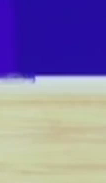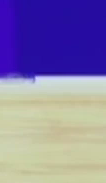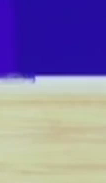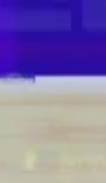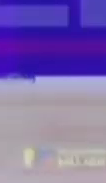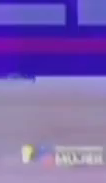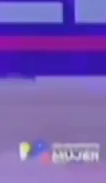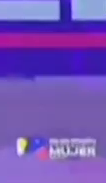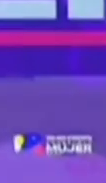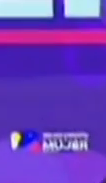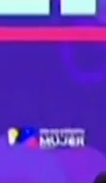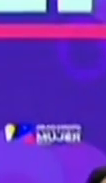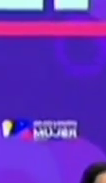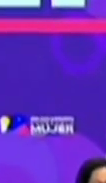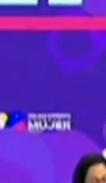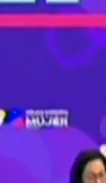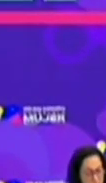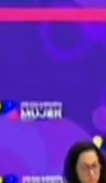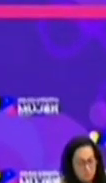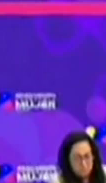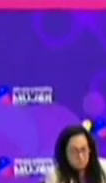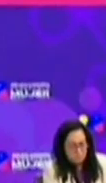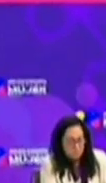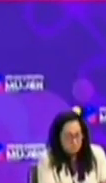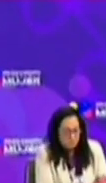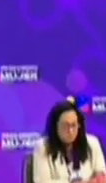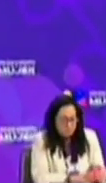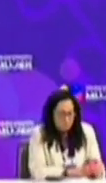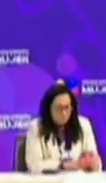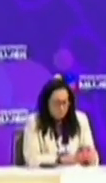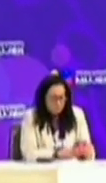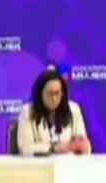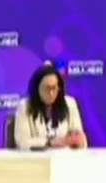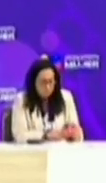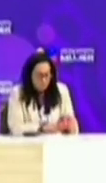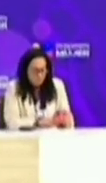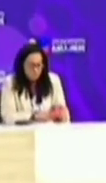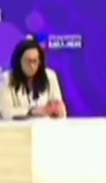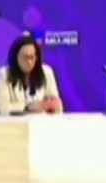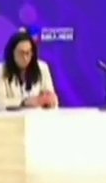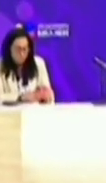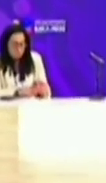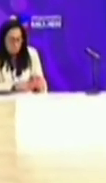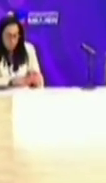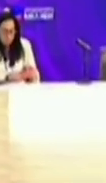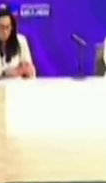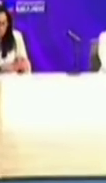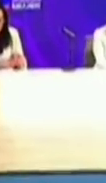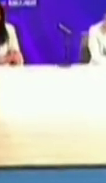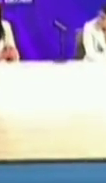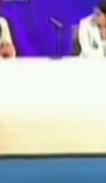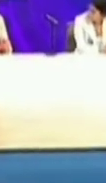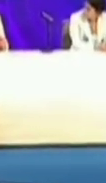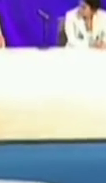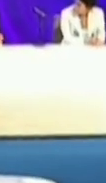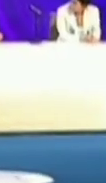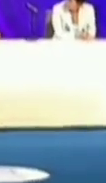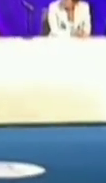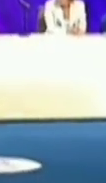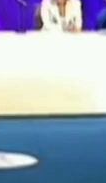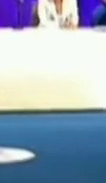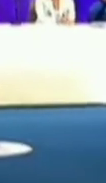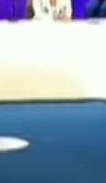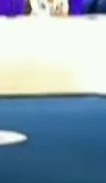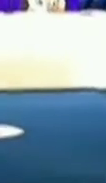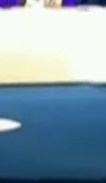para que todas ustedes se apropien, se empoderen de esta gran misión y